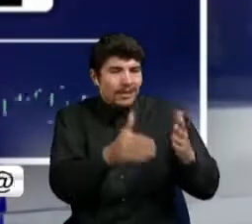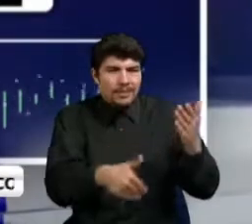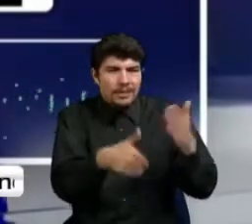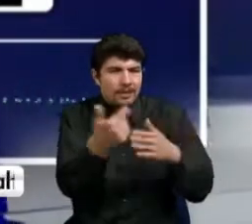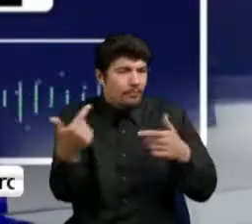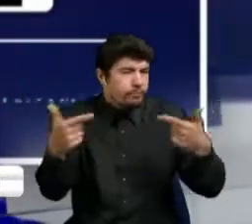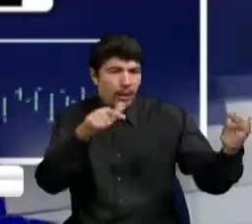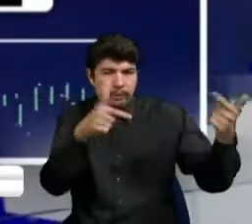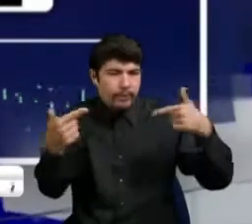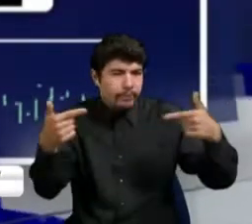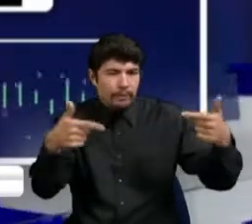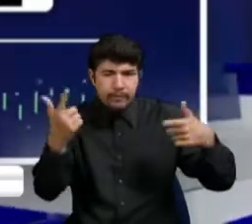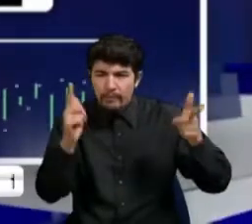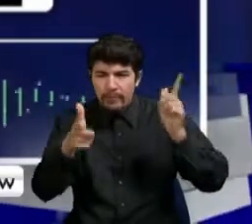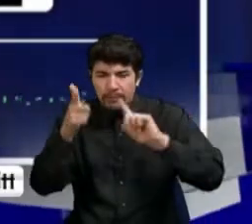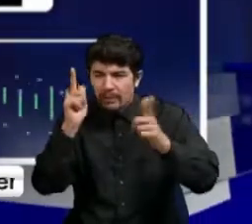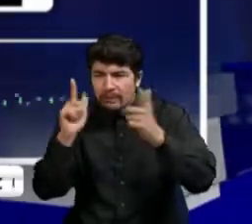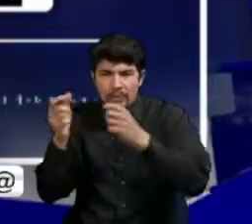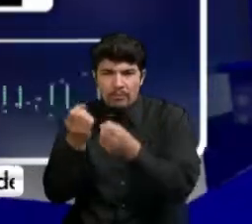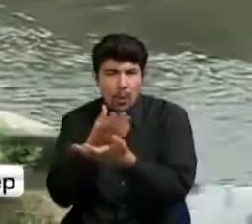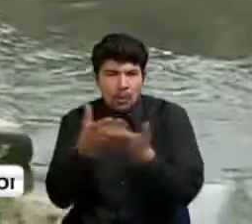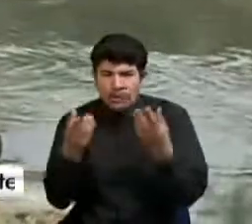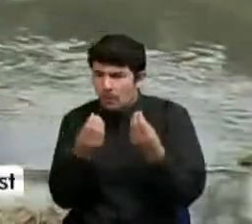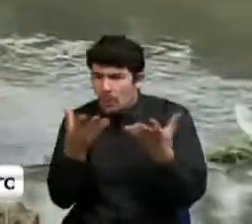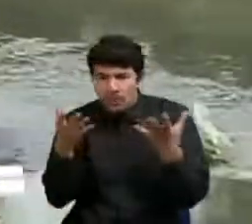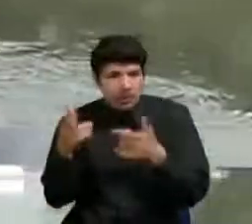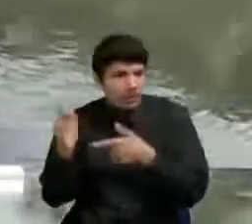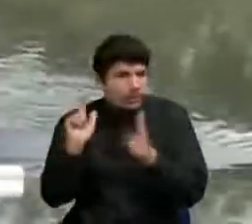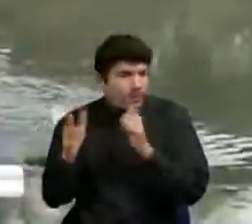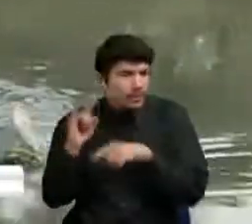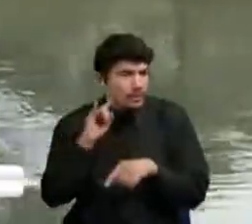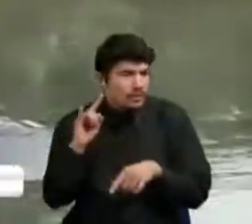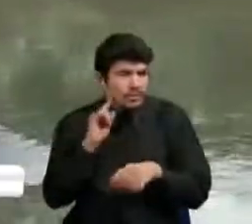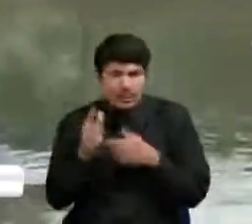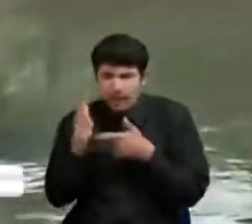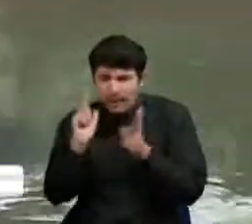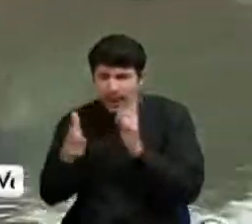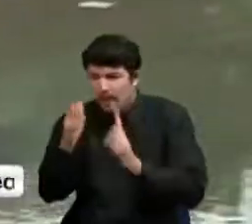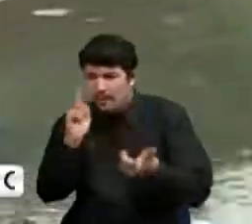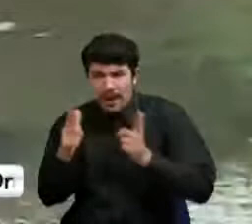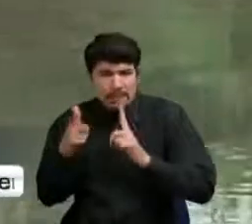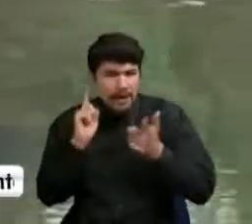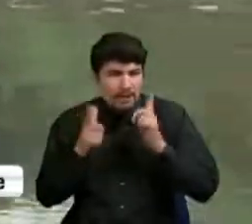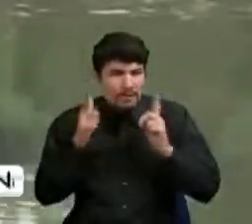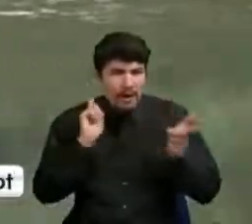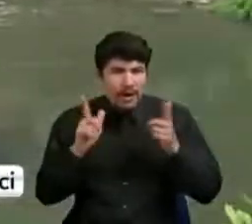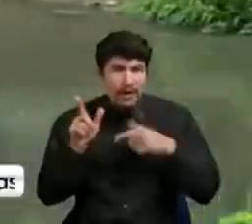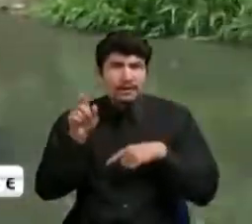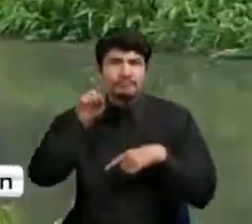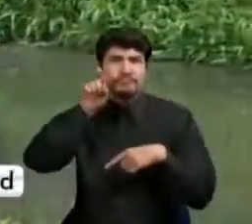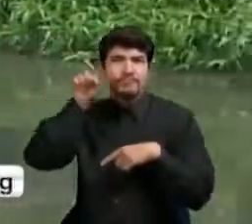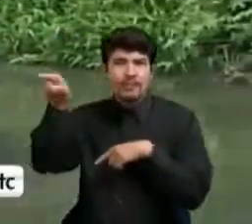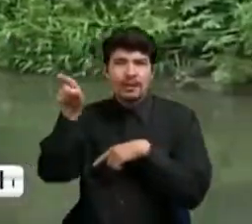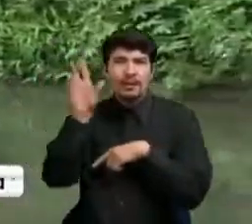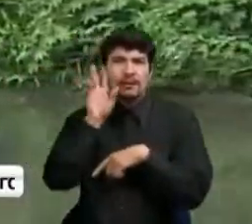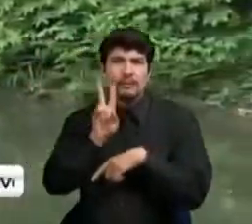demasiada balacera, mucha balacera, se escuchaban mucho los tiros en la parte